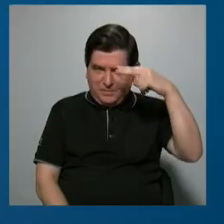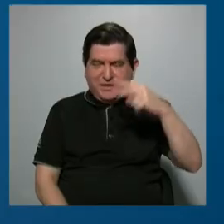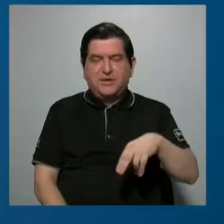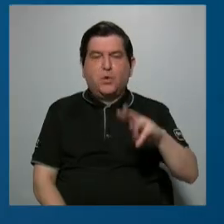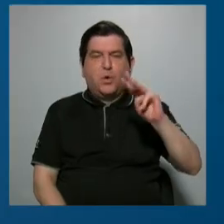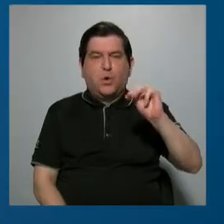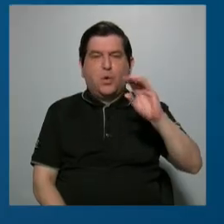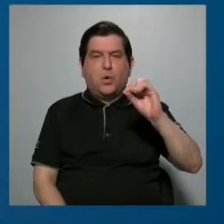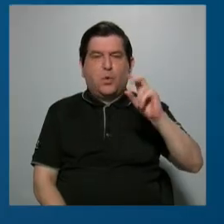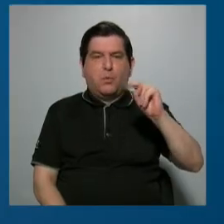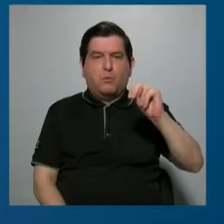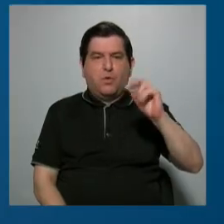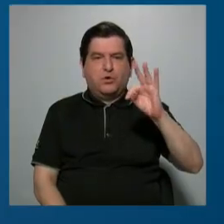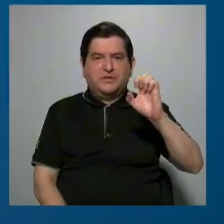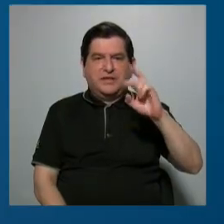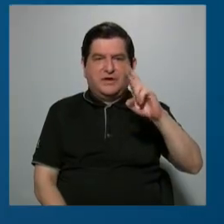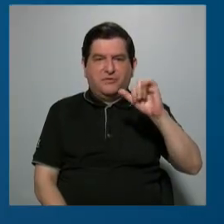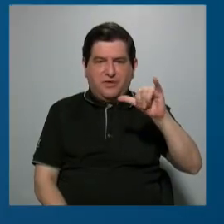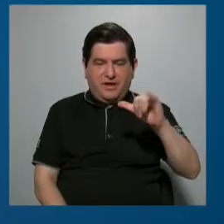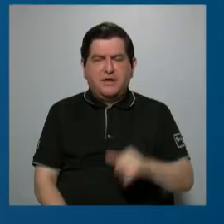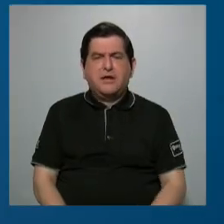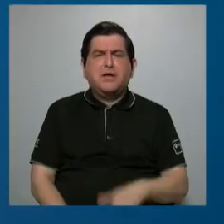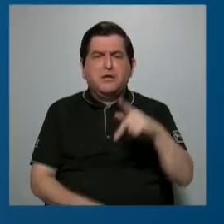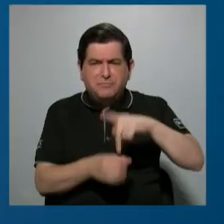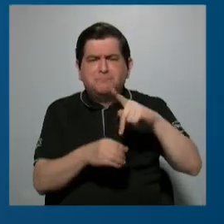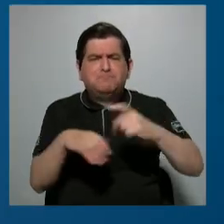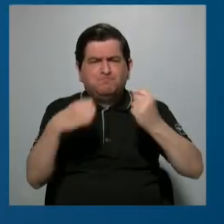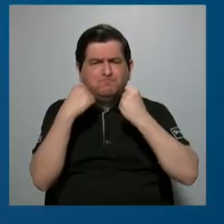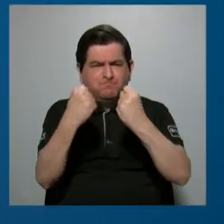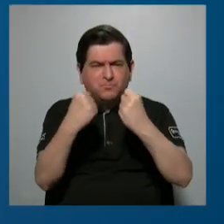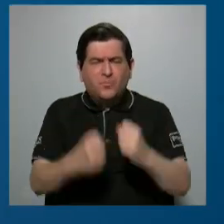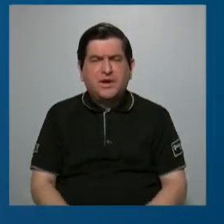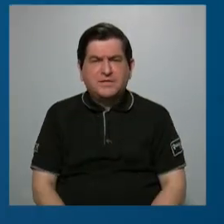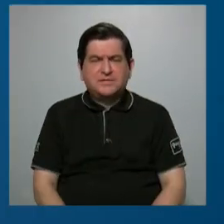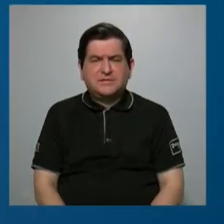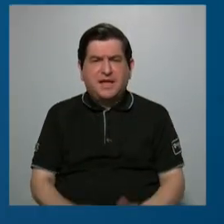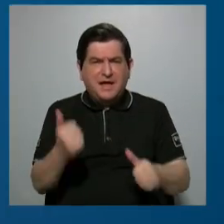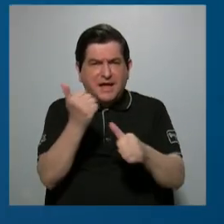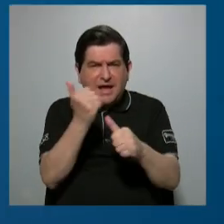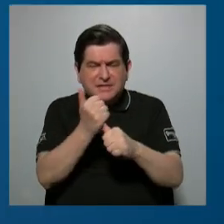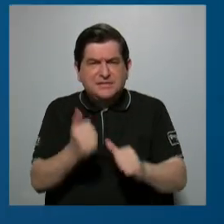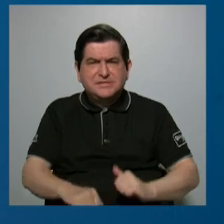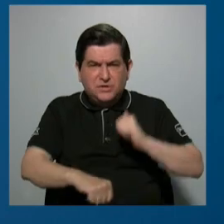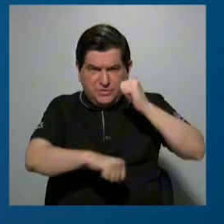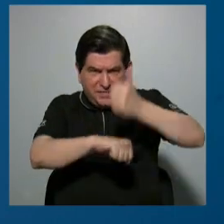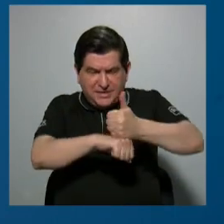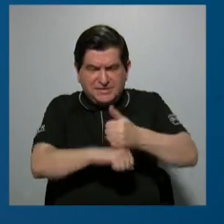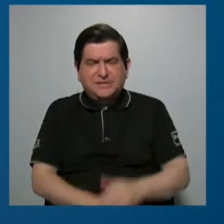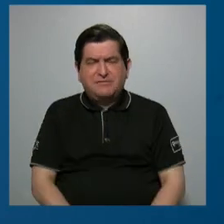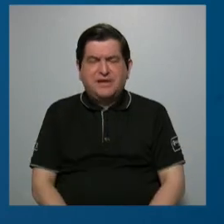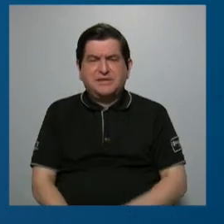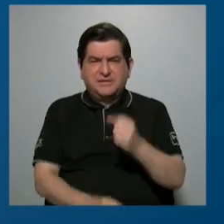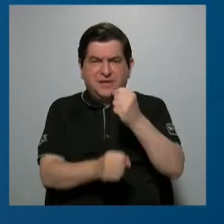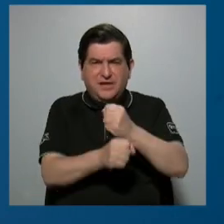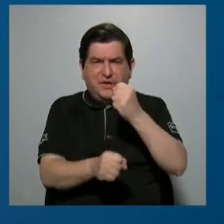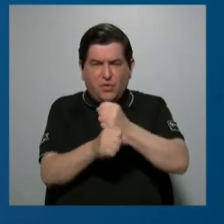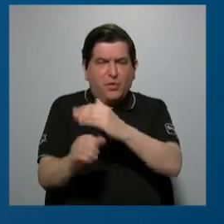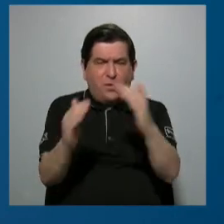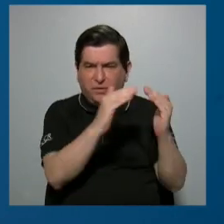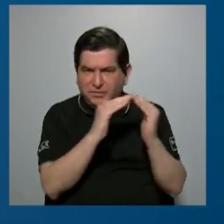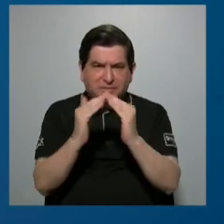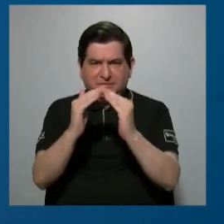se involucró fuertemente como el gran asesor en la creación de estas operadores y operaciones